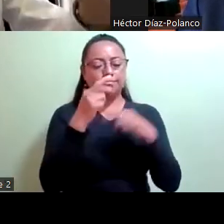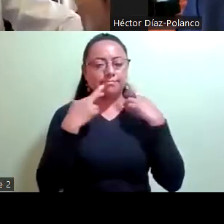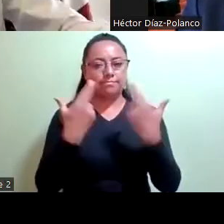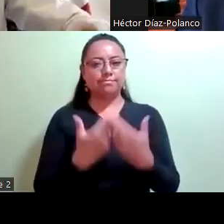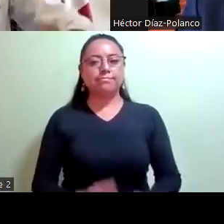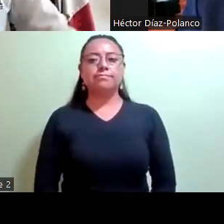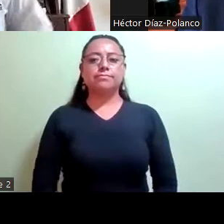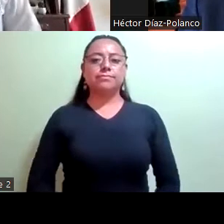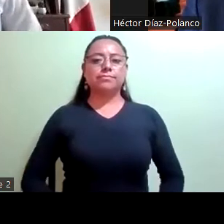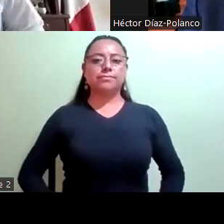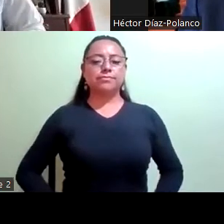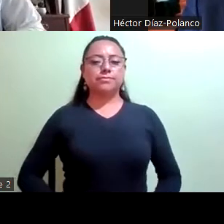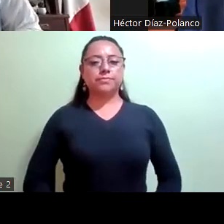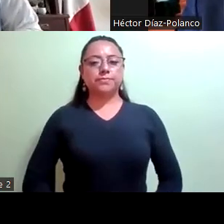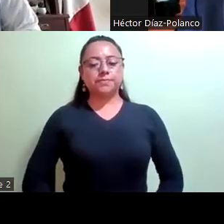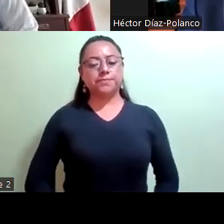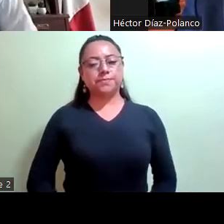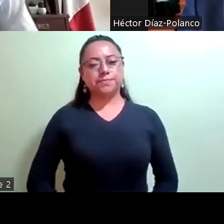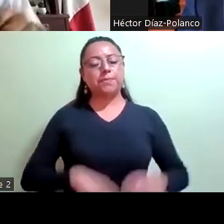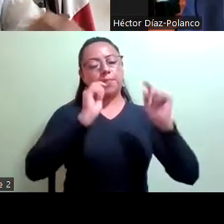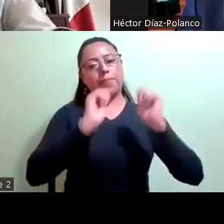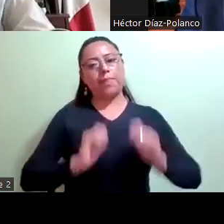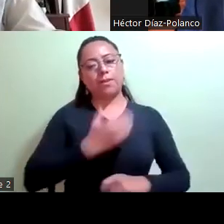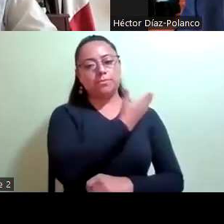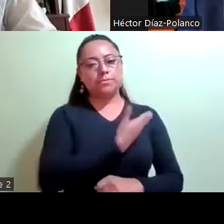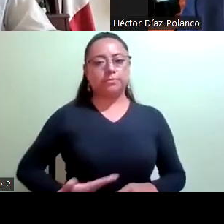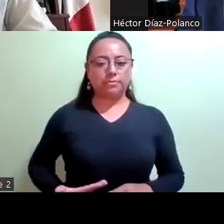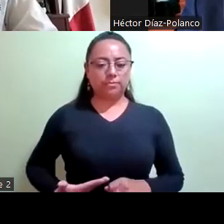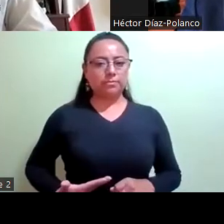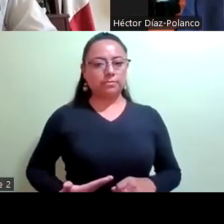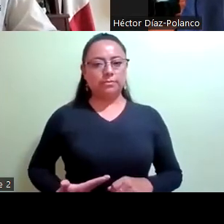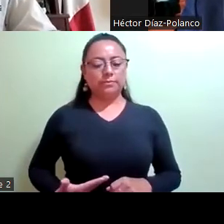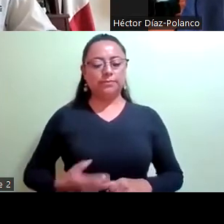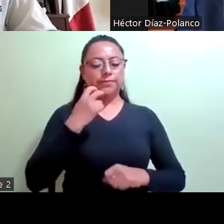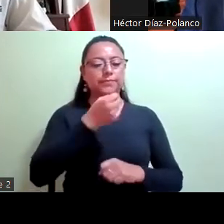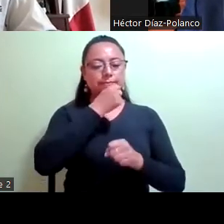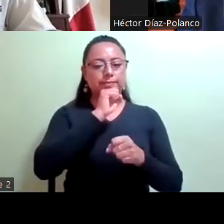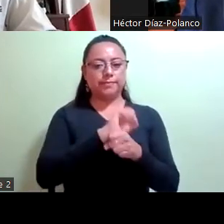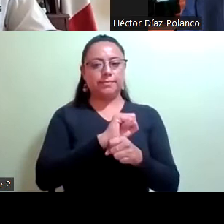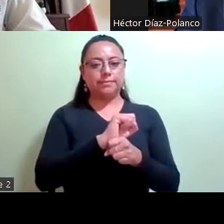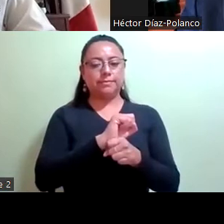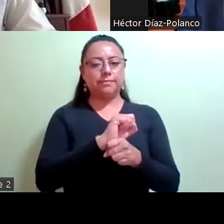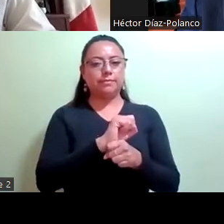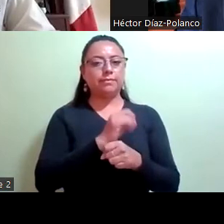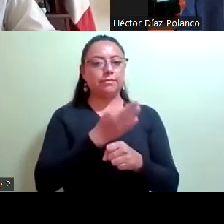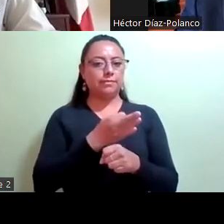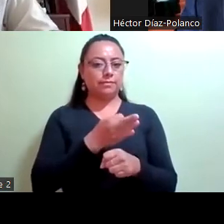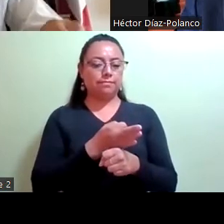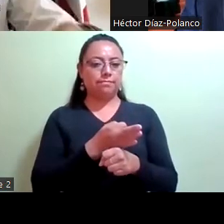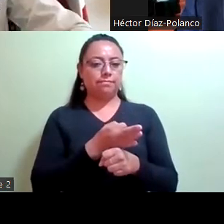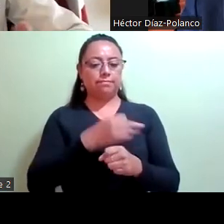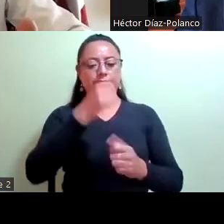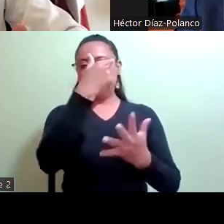sesión. Por instrucciones de la presidenta, esta secretaría procede al pase de lista de